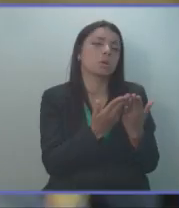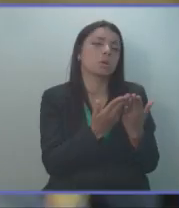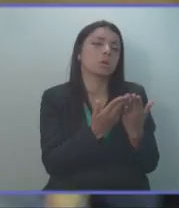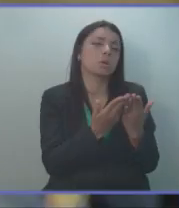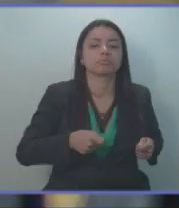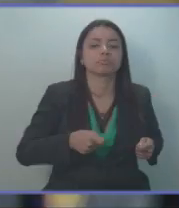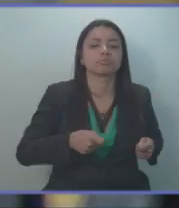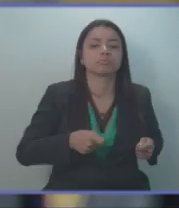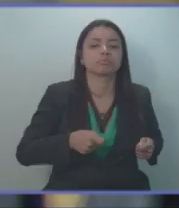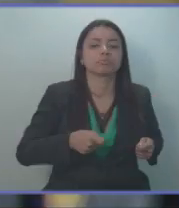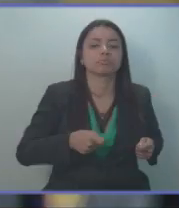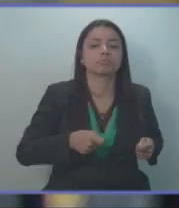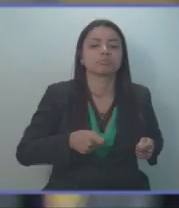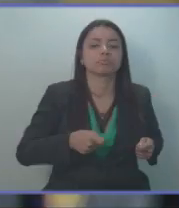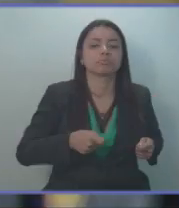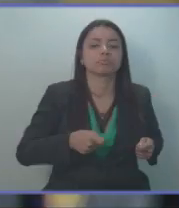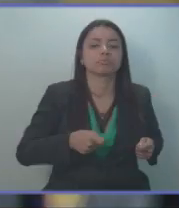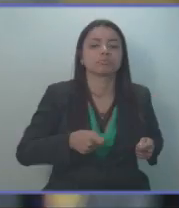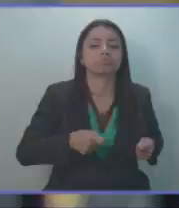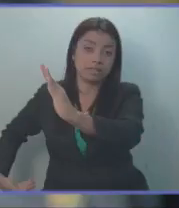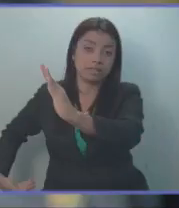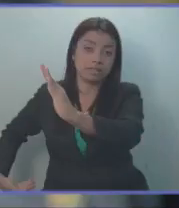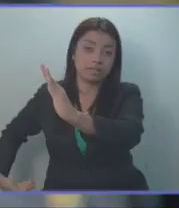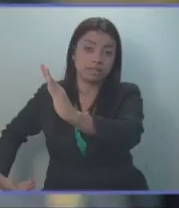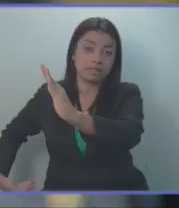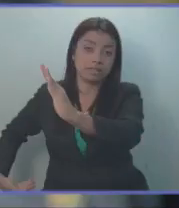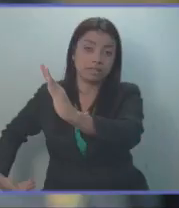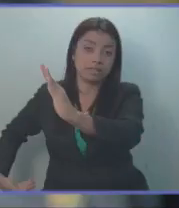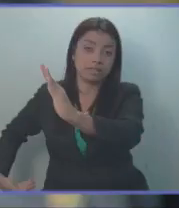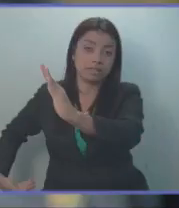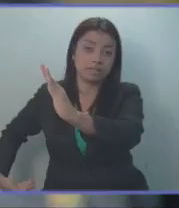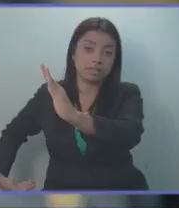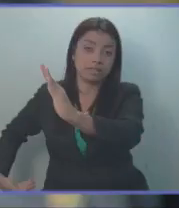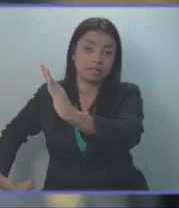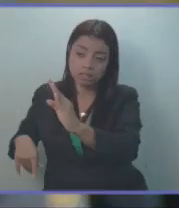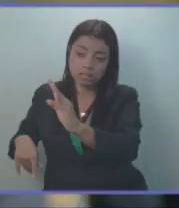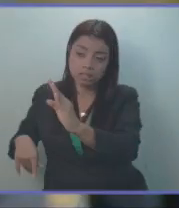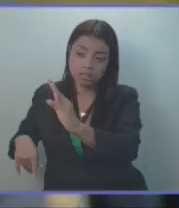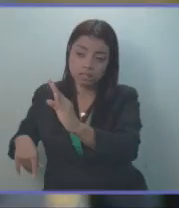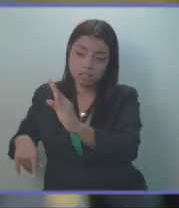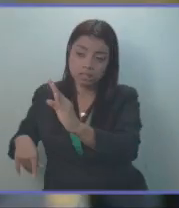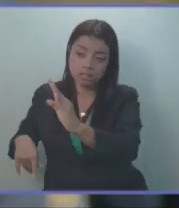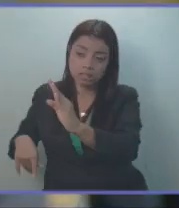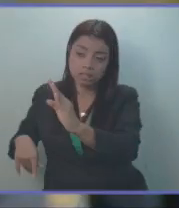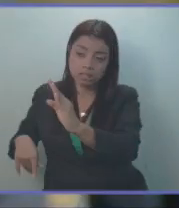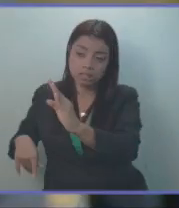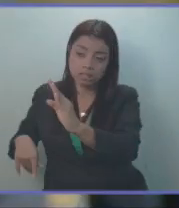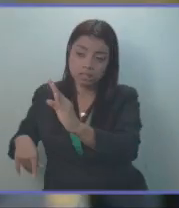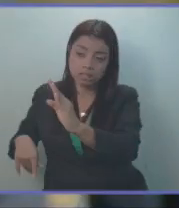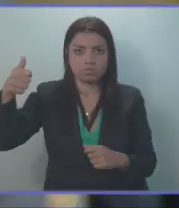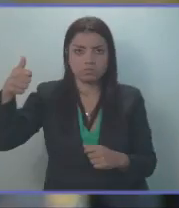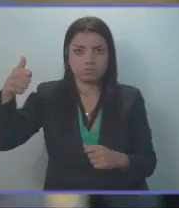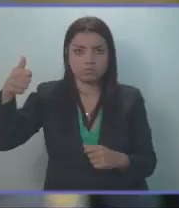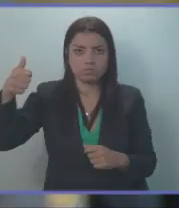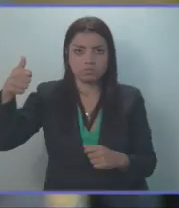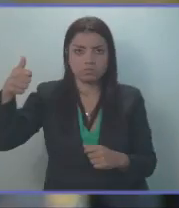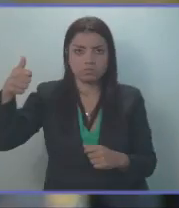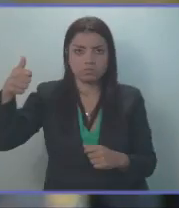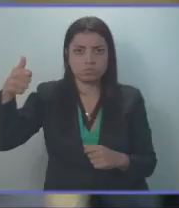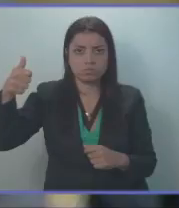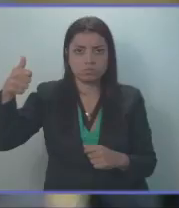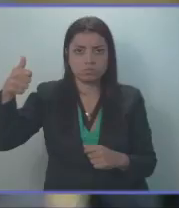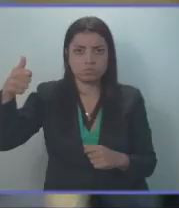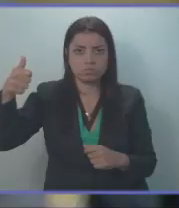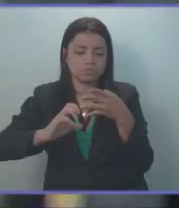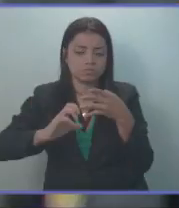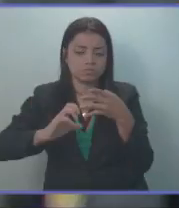para su sanción y publicación, ocasión en la que el mandatario, haciendo uso de sus facultades